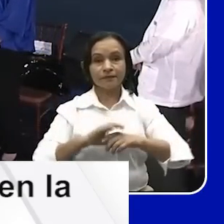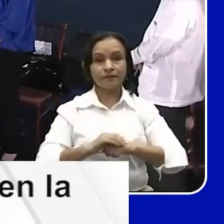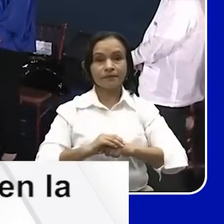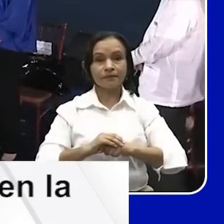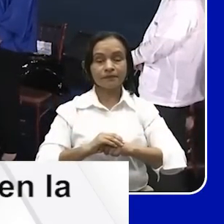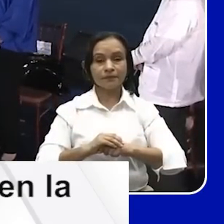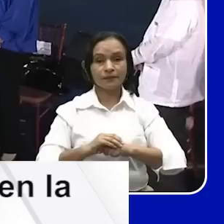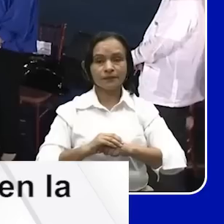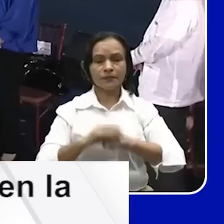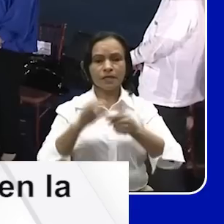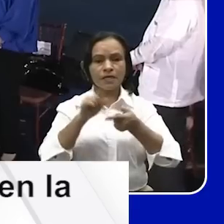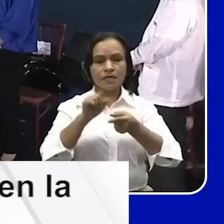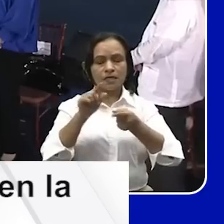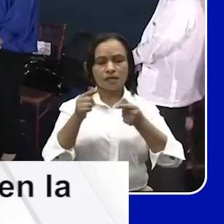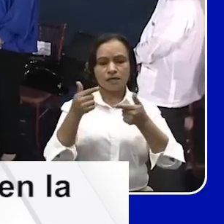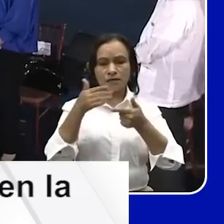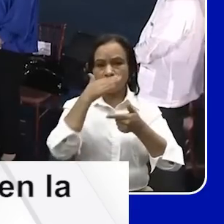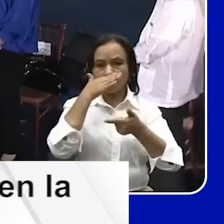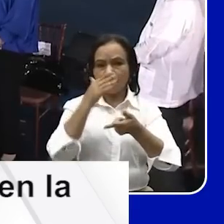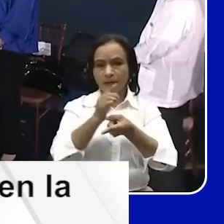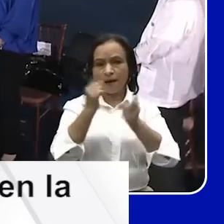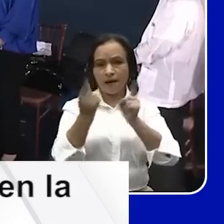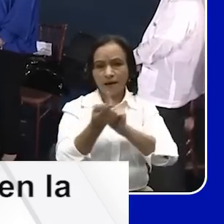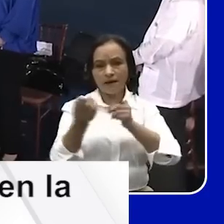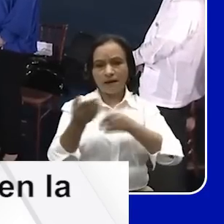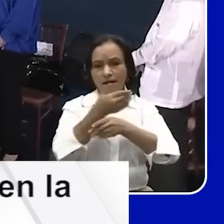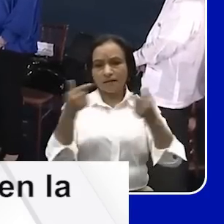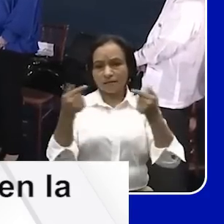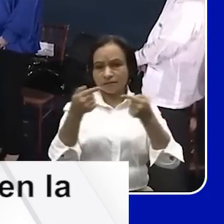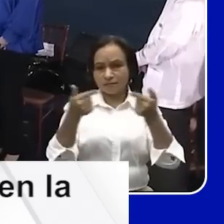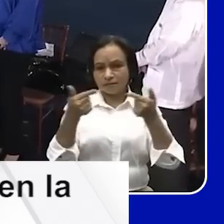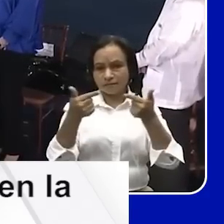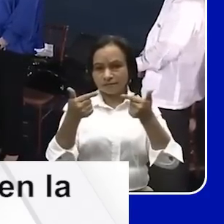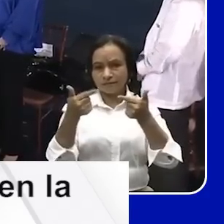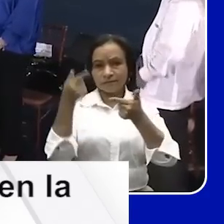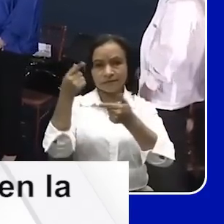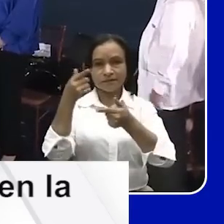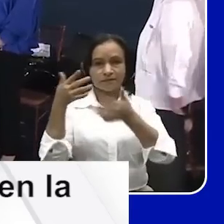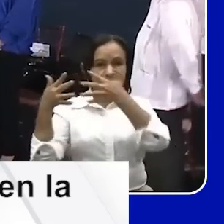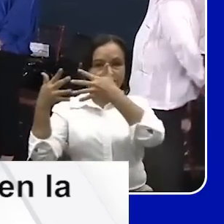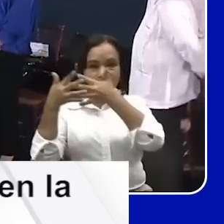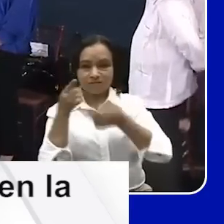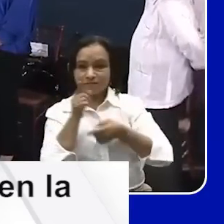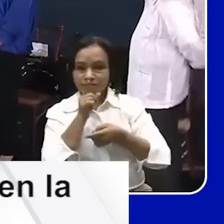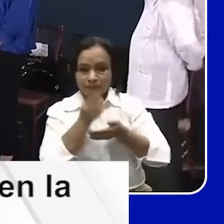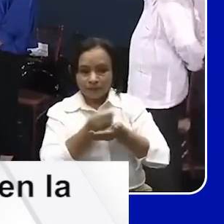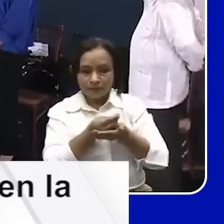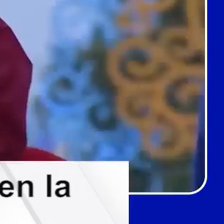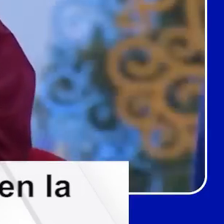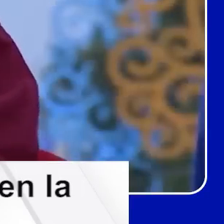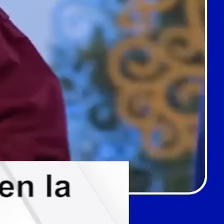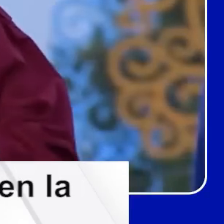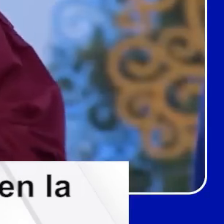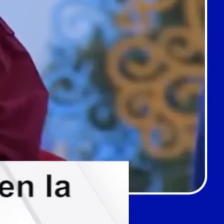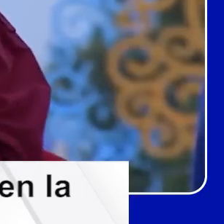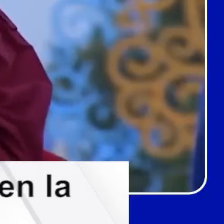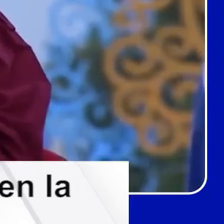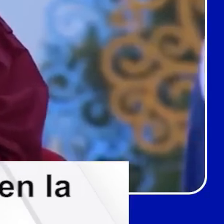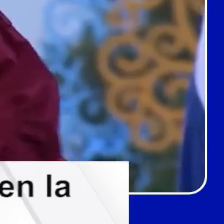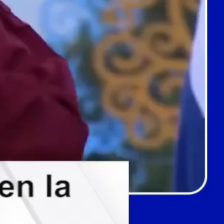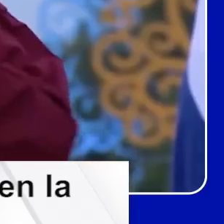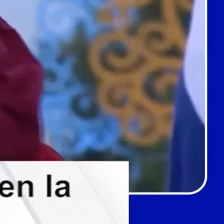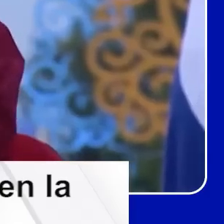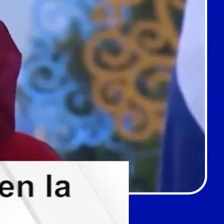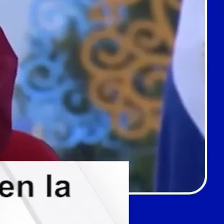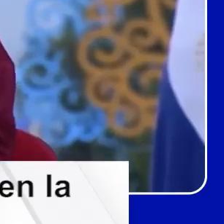que han sido cinco años de muerte violencia y persecución de la dictadura es un resumen de cinco